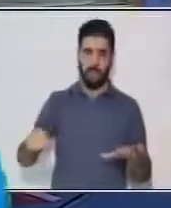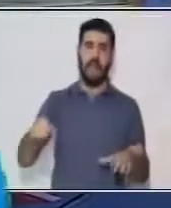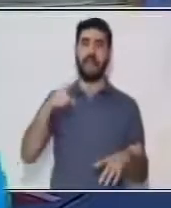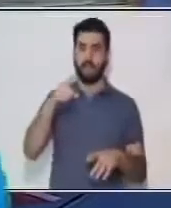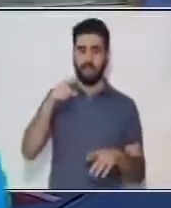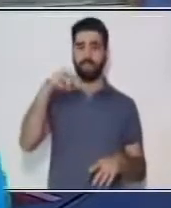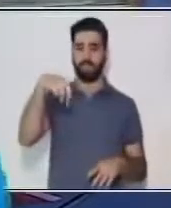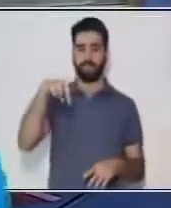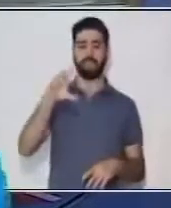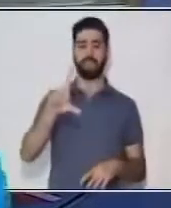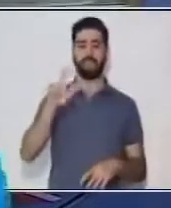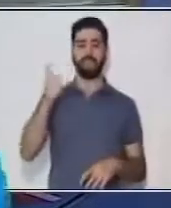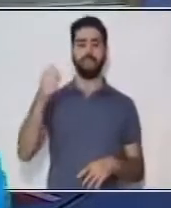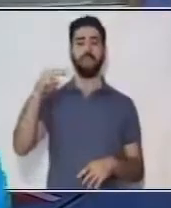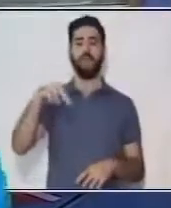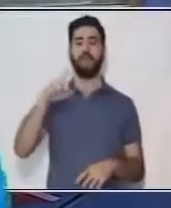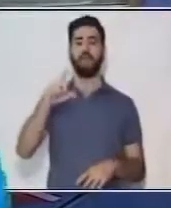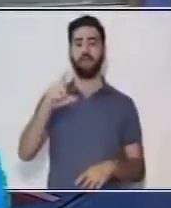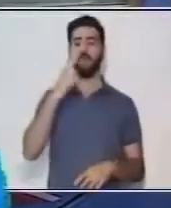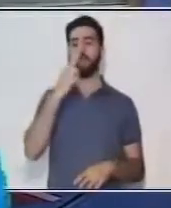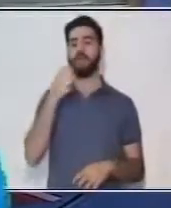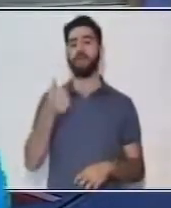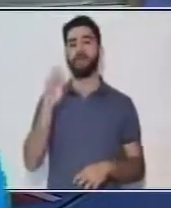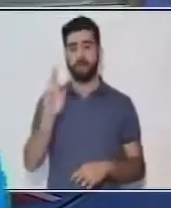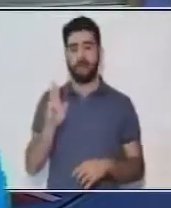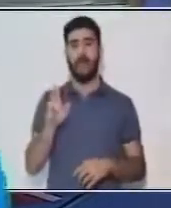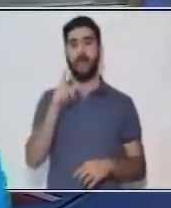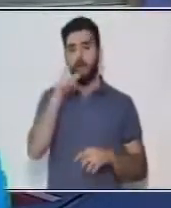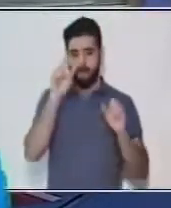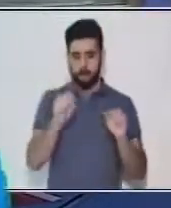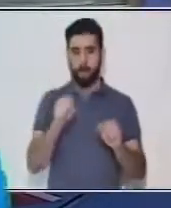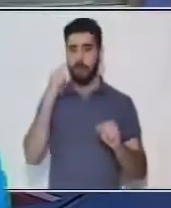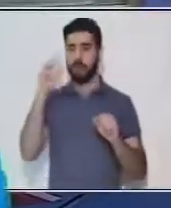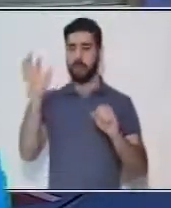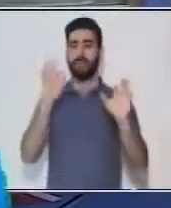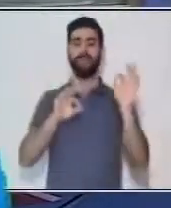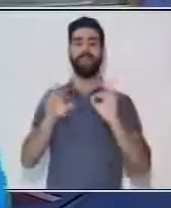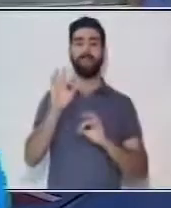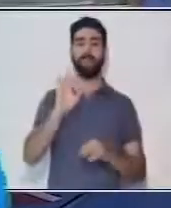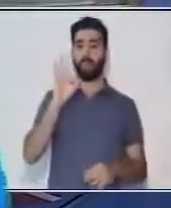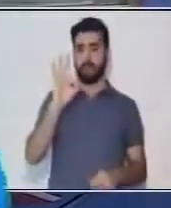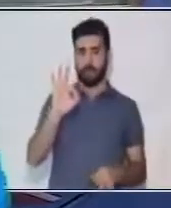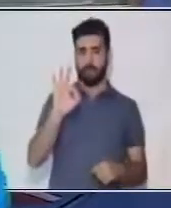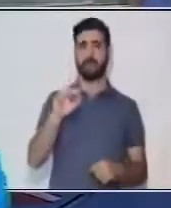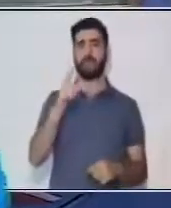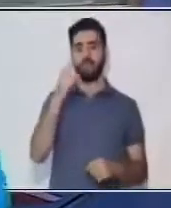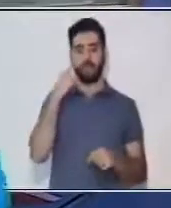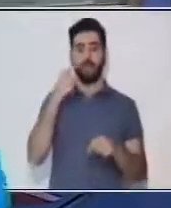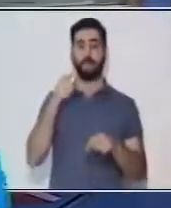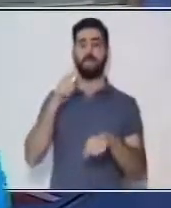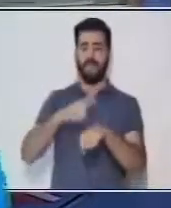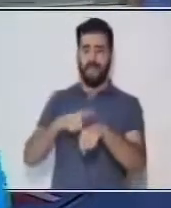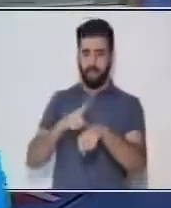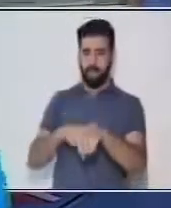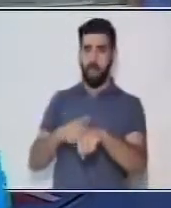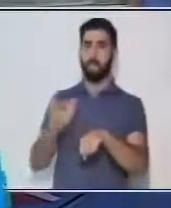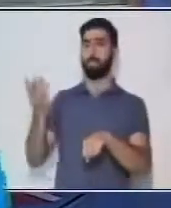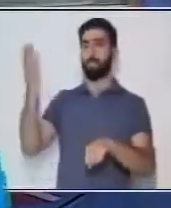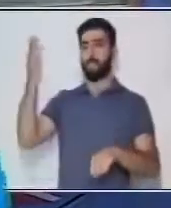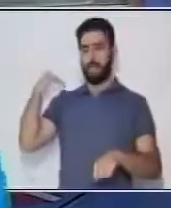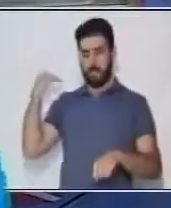verbos los podemos identificar en 3 tiempos: presente, pasado y